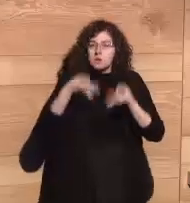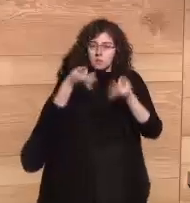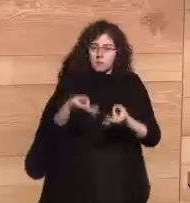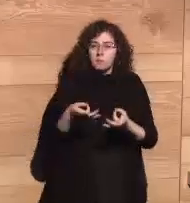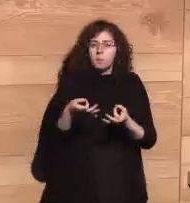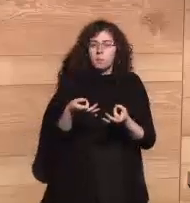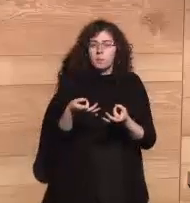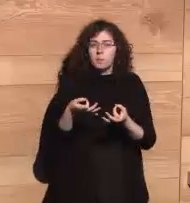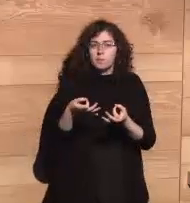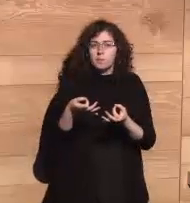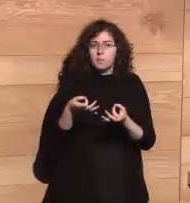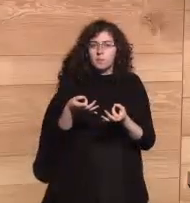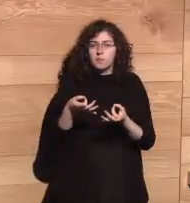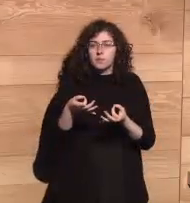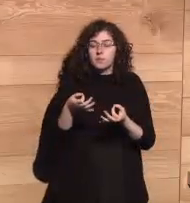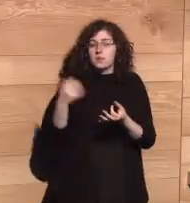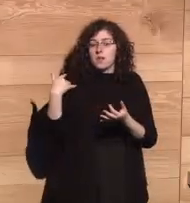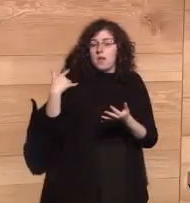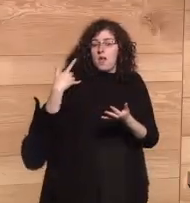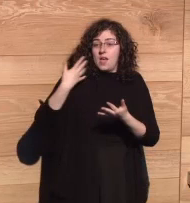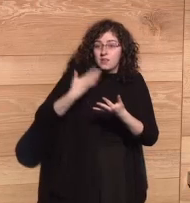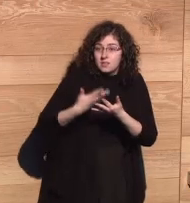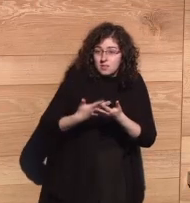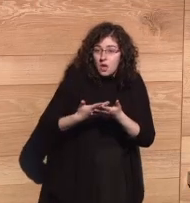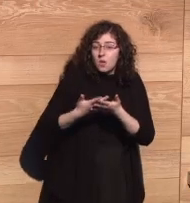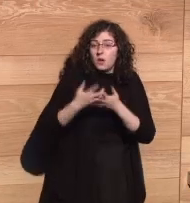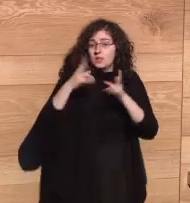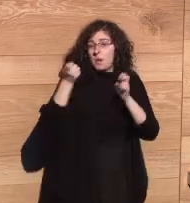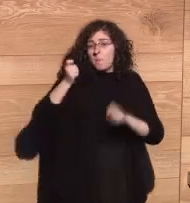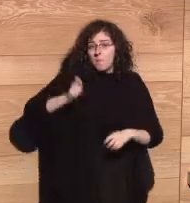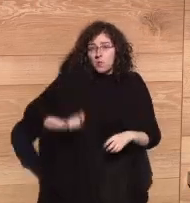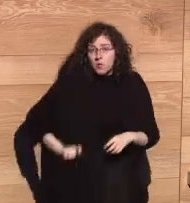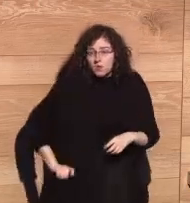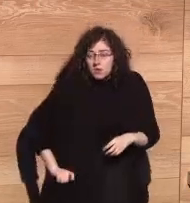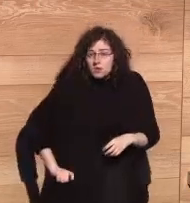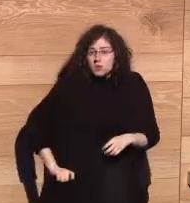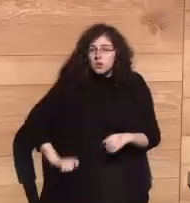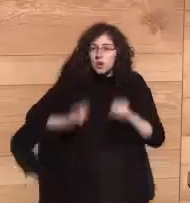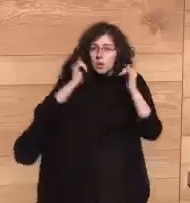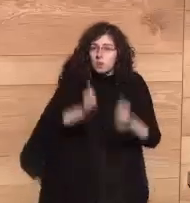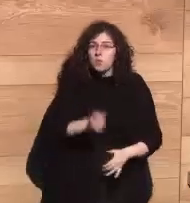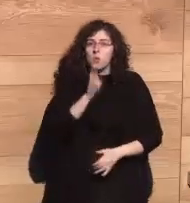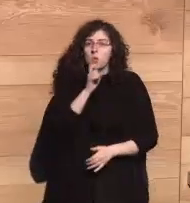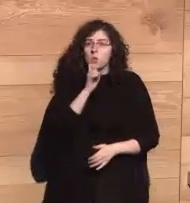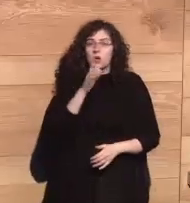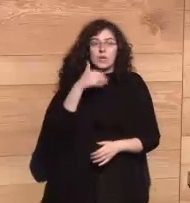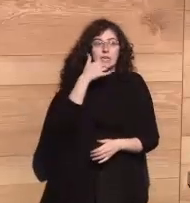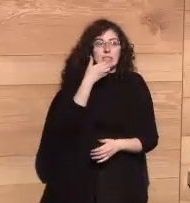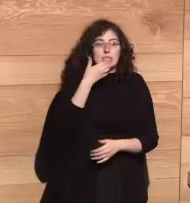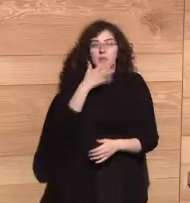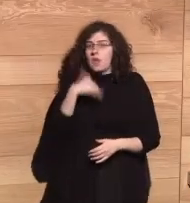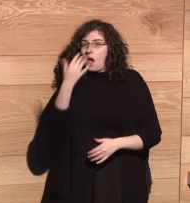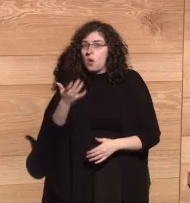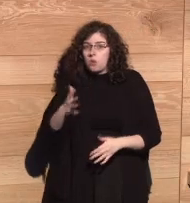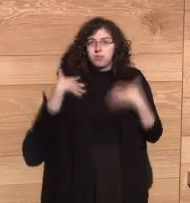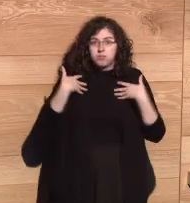es cómo han llegado a este momento de profesionales, si hubo un punto de inflexión o ha sido